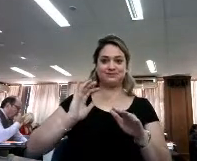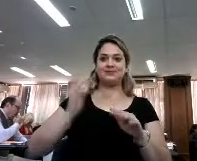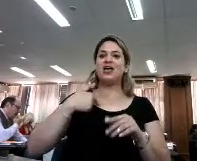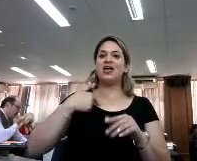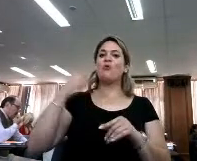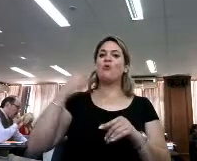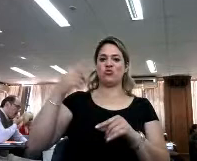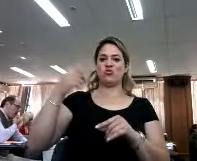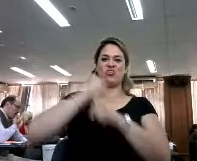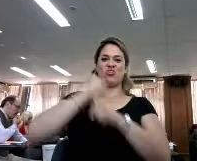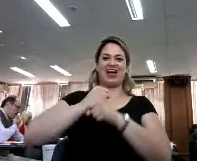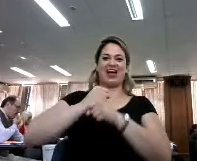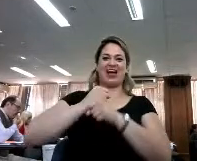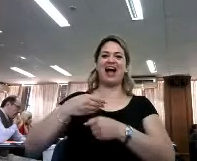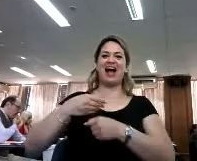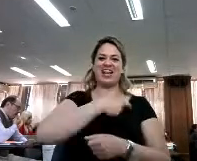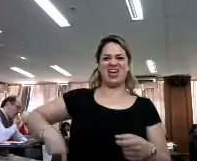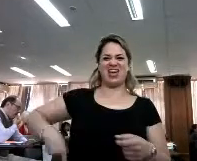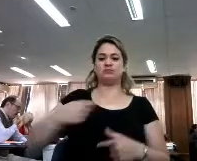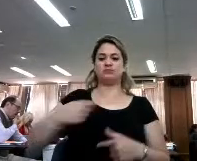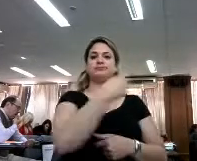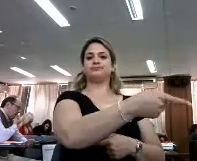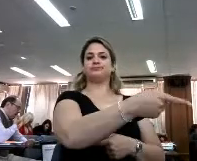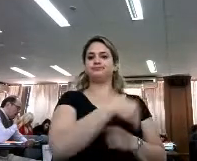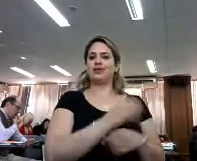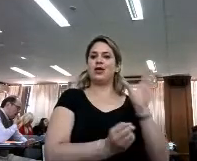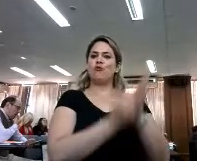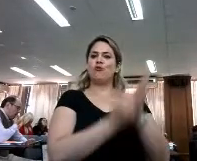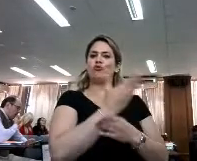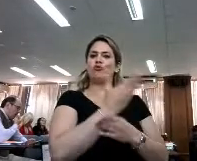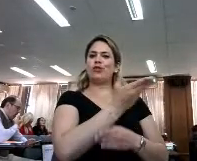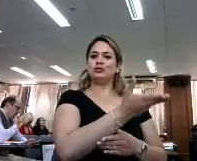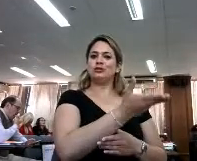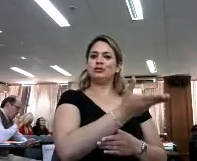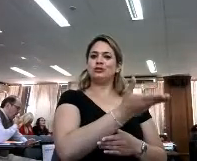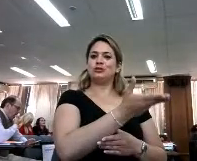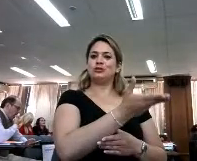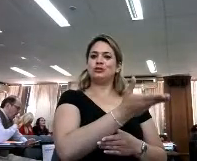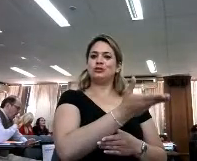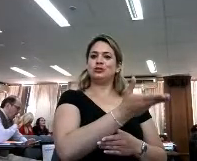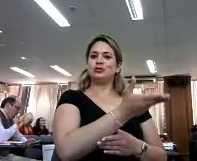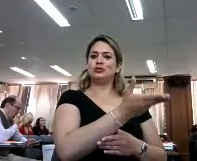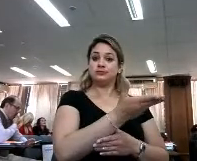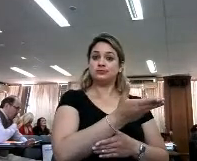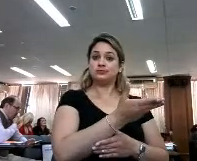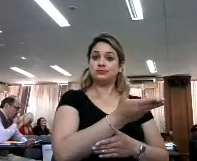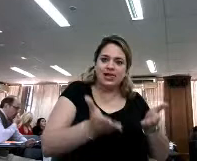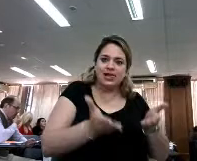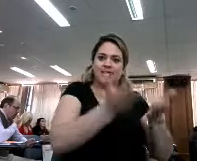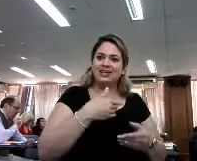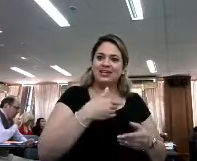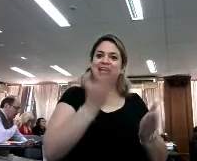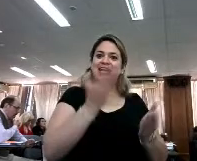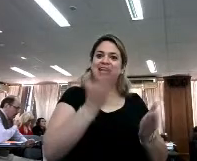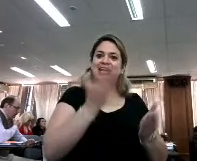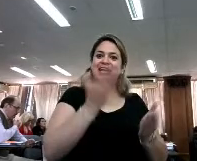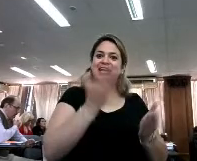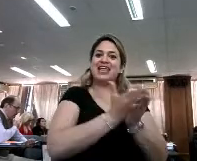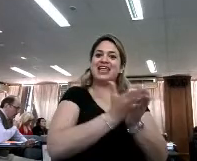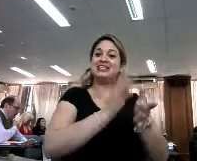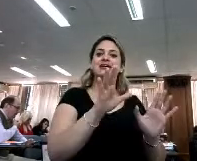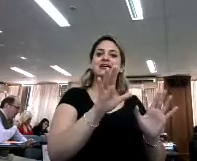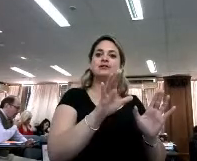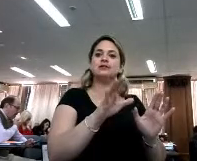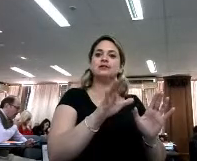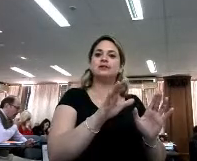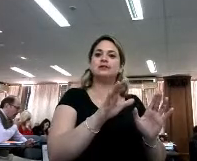funcionario público, y al otro lado tenía una de las fundaciones que promueve el ejercicio de los derechos libres en Colombia, que es la